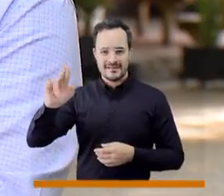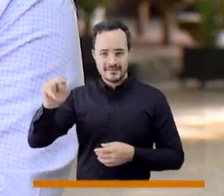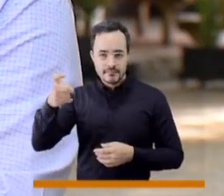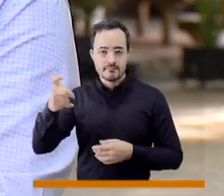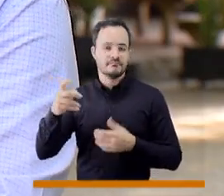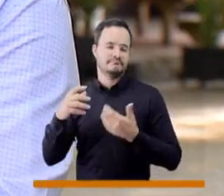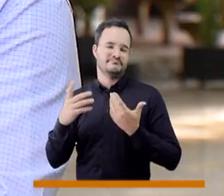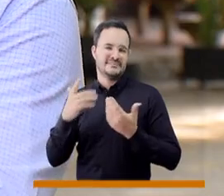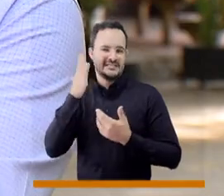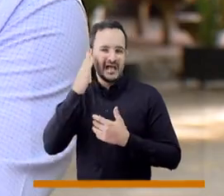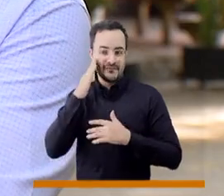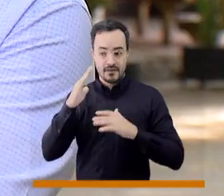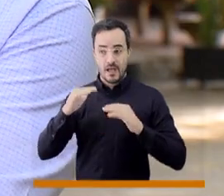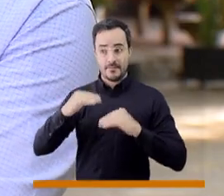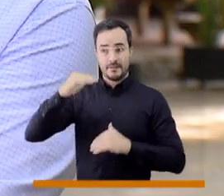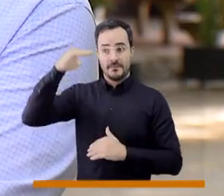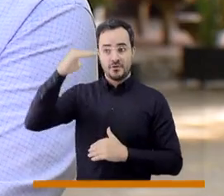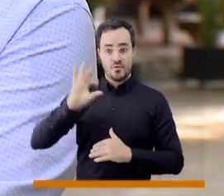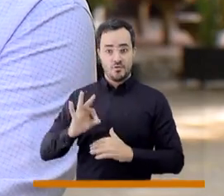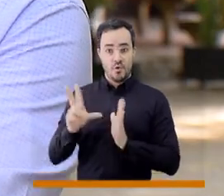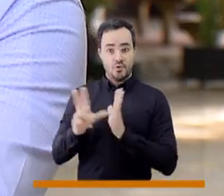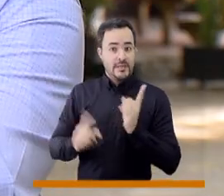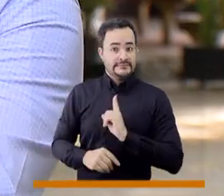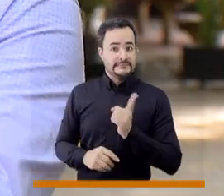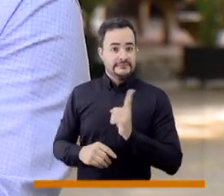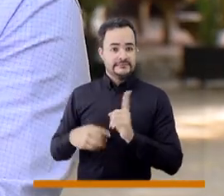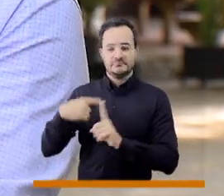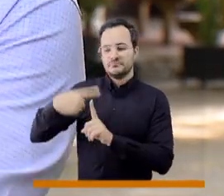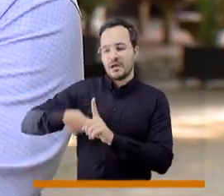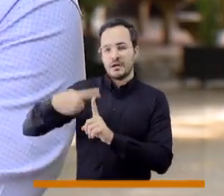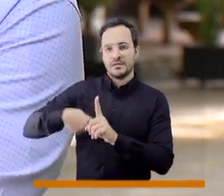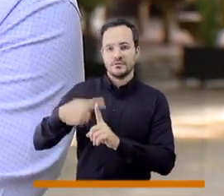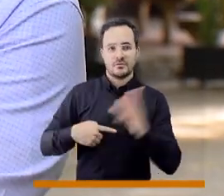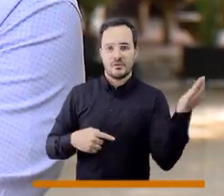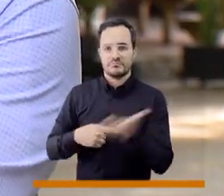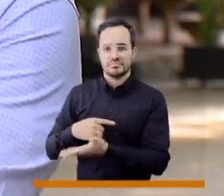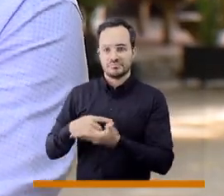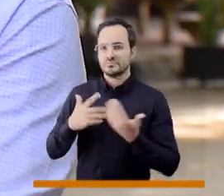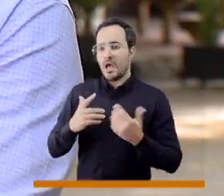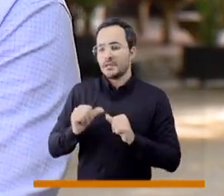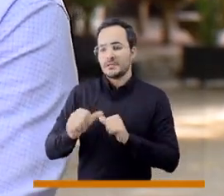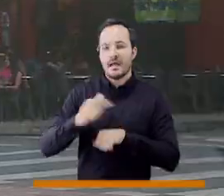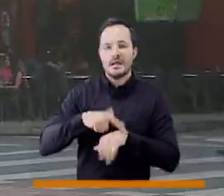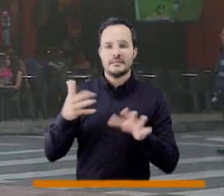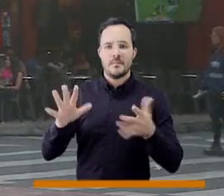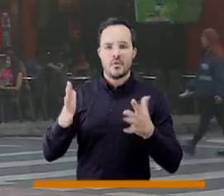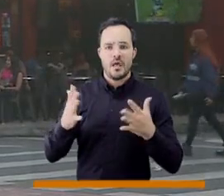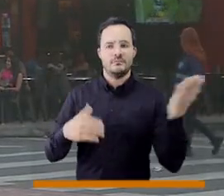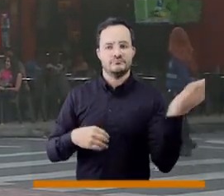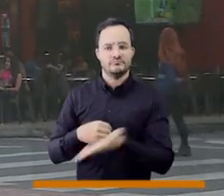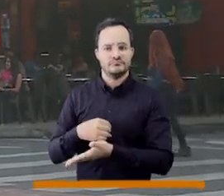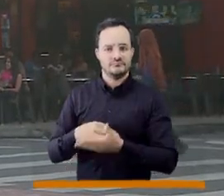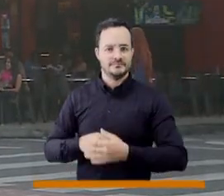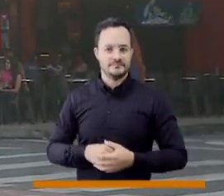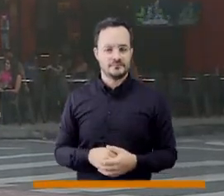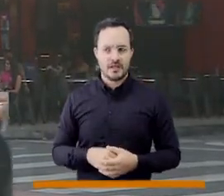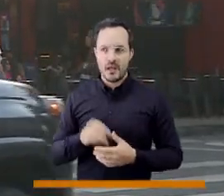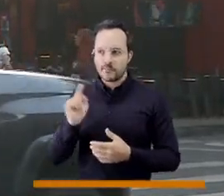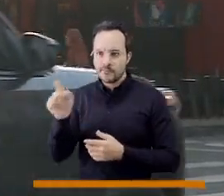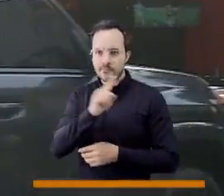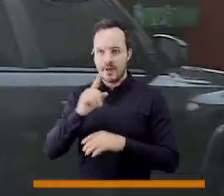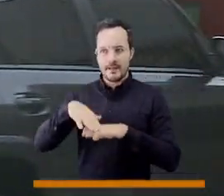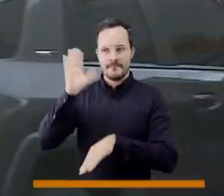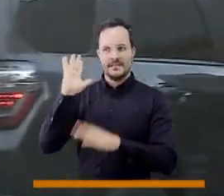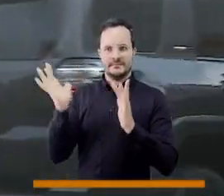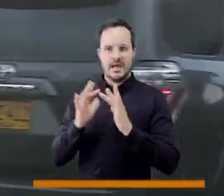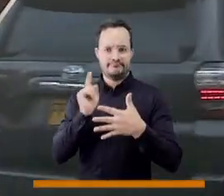o el Booking, que es el arriendo de apartamentos de manera temporal a través de la plataforma Airbnb o Booking.